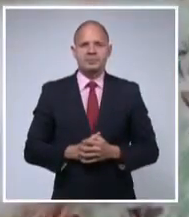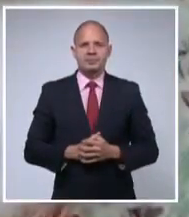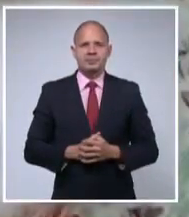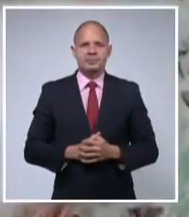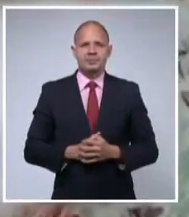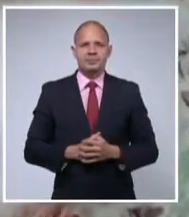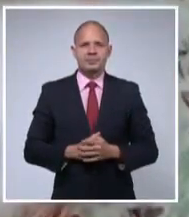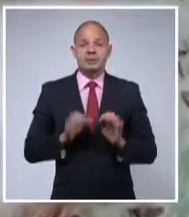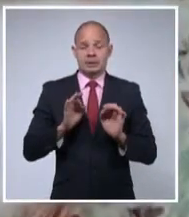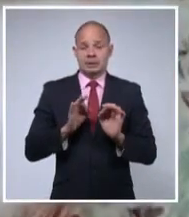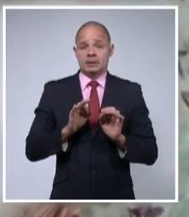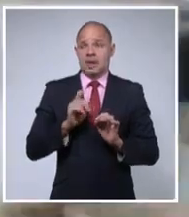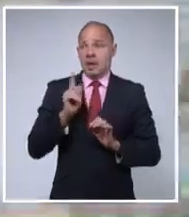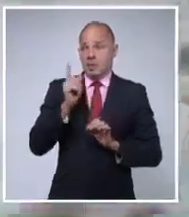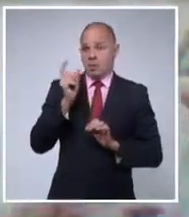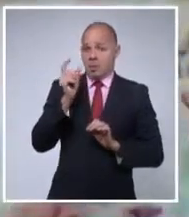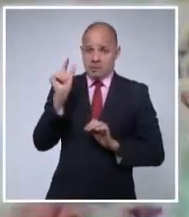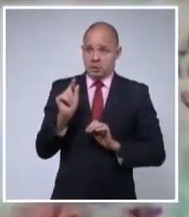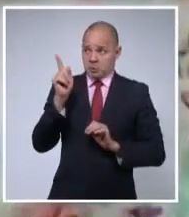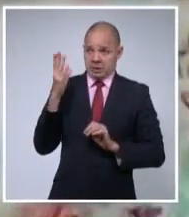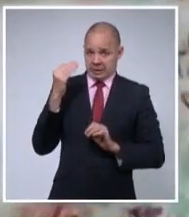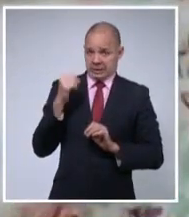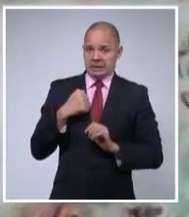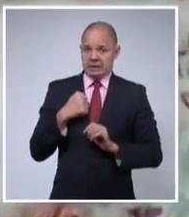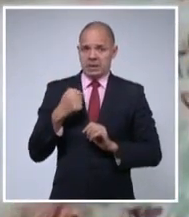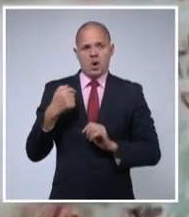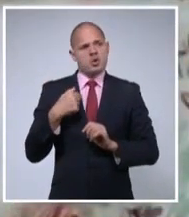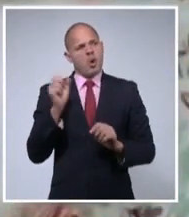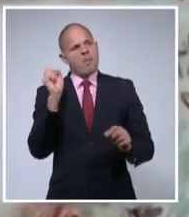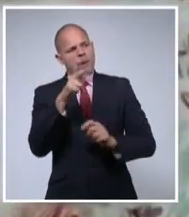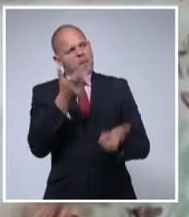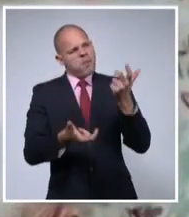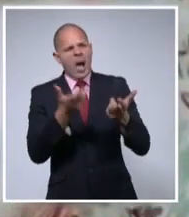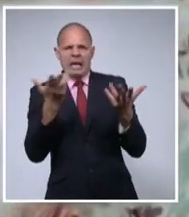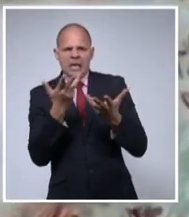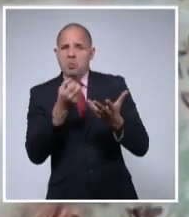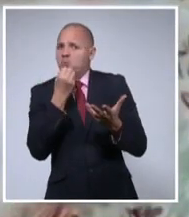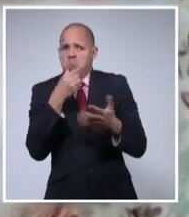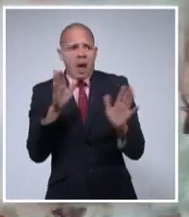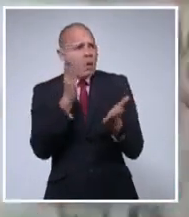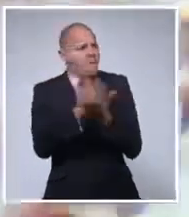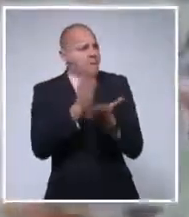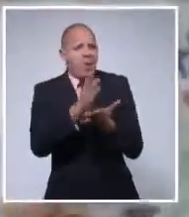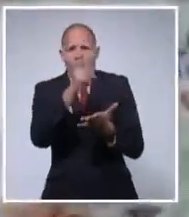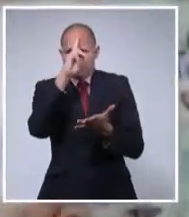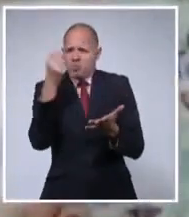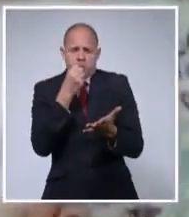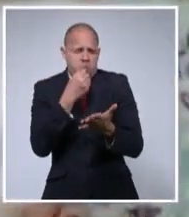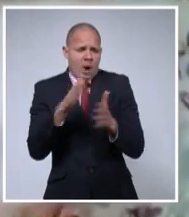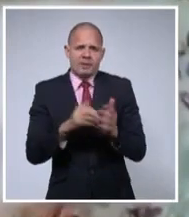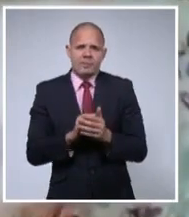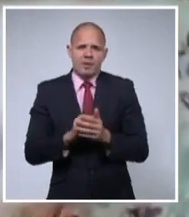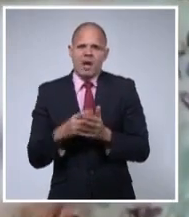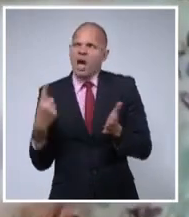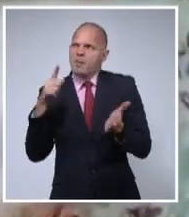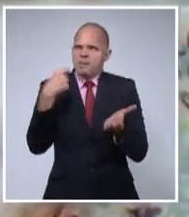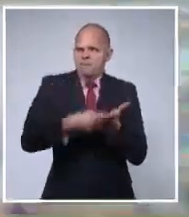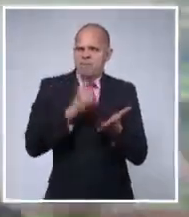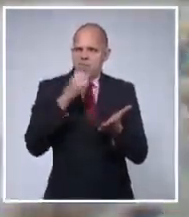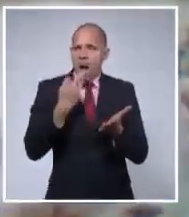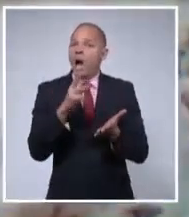un sector, que a un hospital, a lo que fue. ¿Él te llegó a proponer cifras determinadas por estas acciones violentas? 30 mil pesos